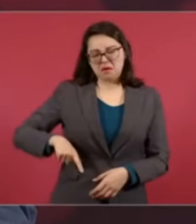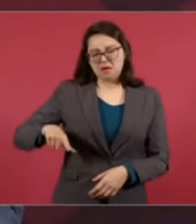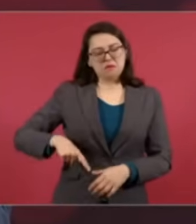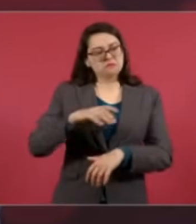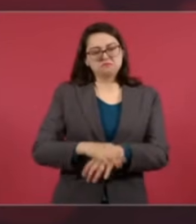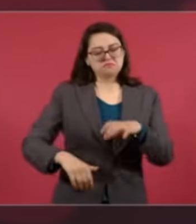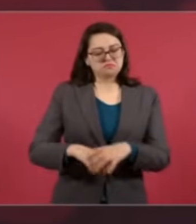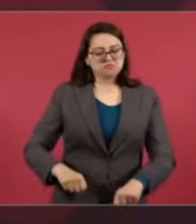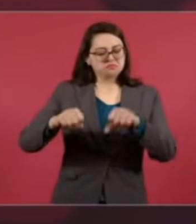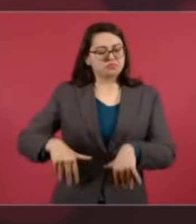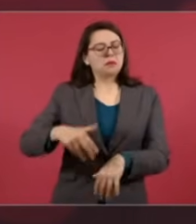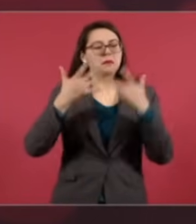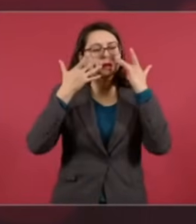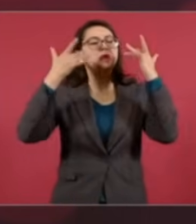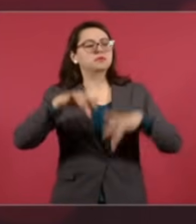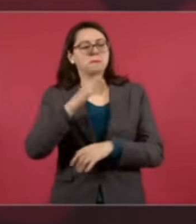porque no puede traicionar